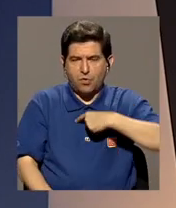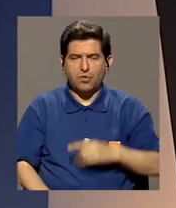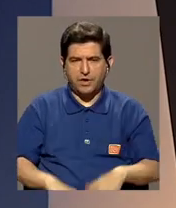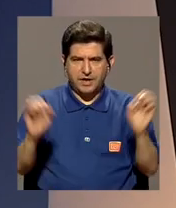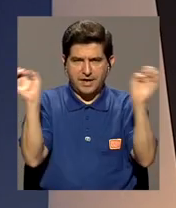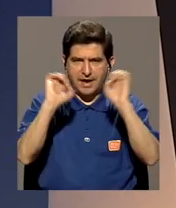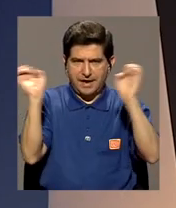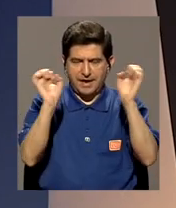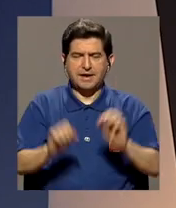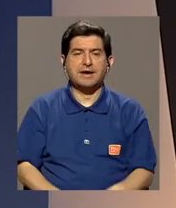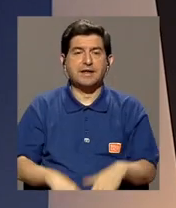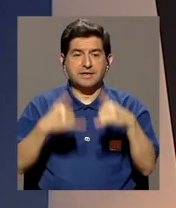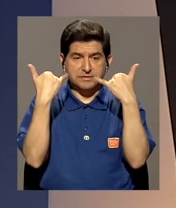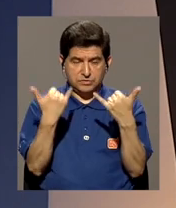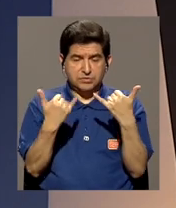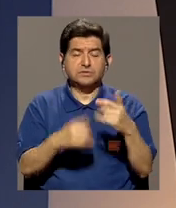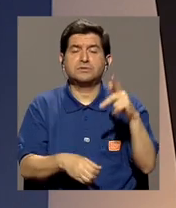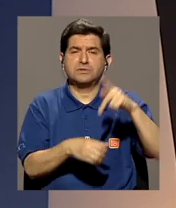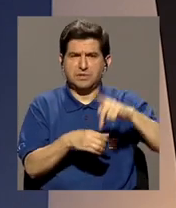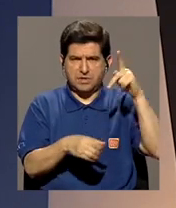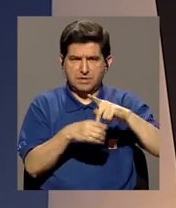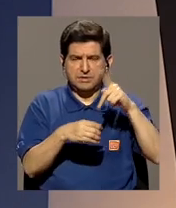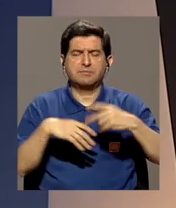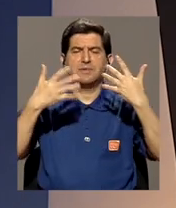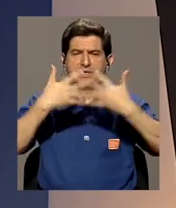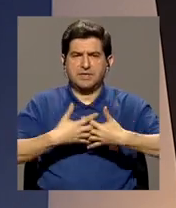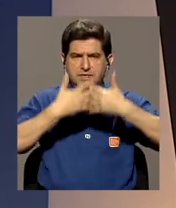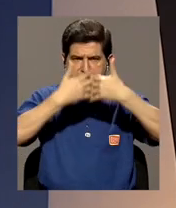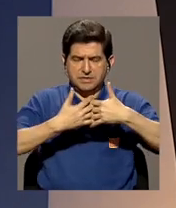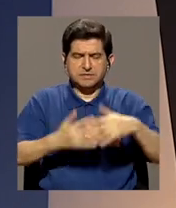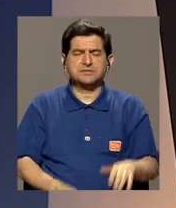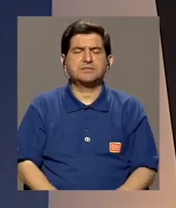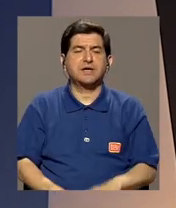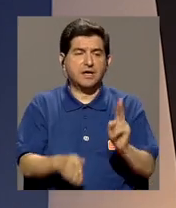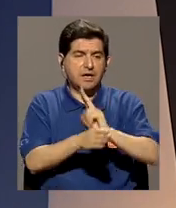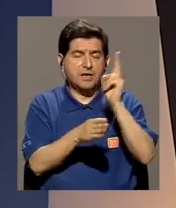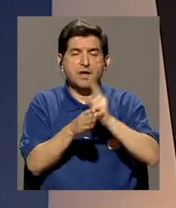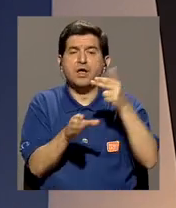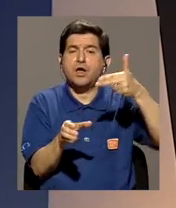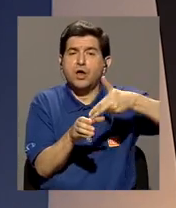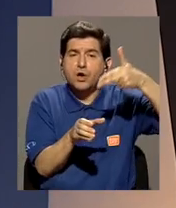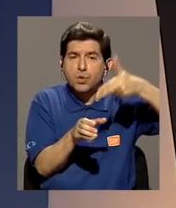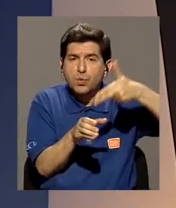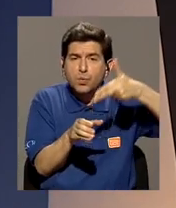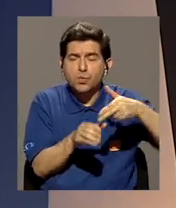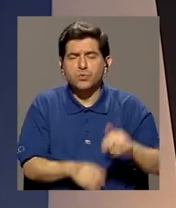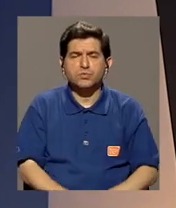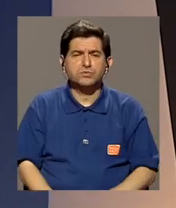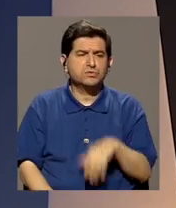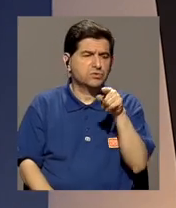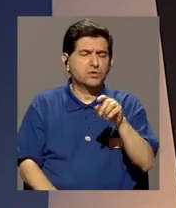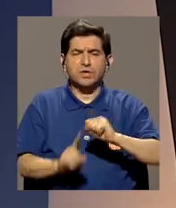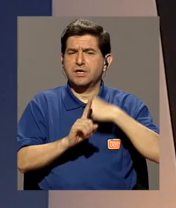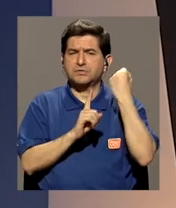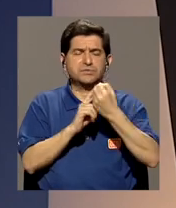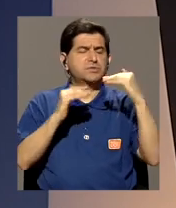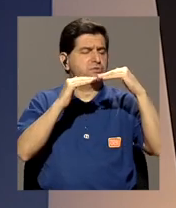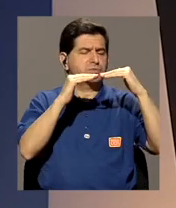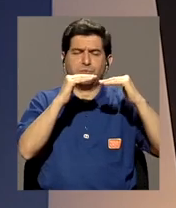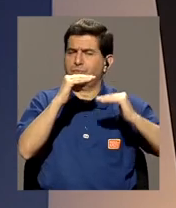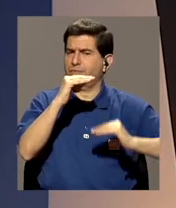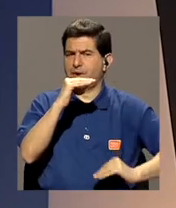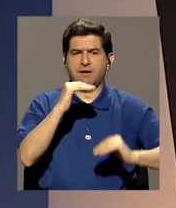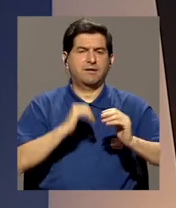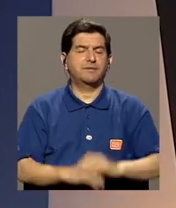energía donde ya la participación de la industria por ejemplo el consumo de combustibles es relativamente baja